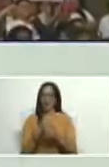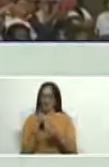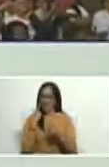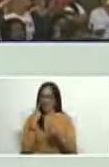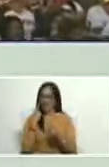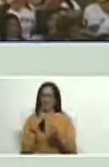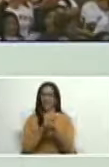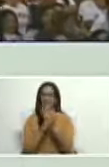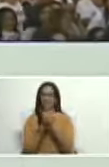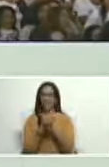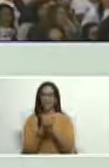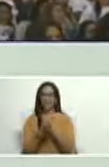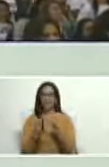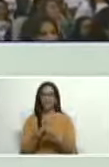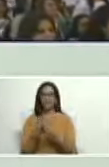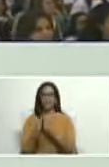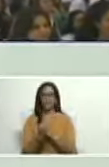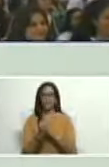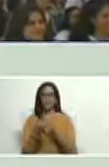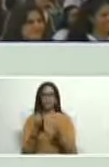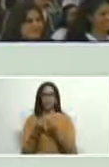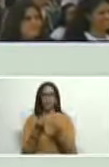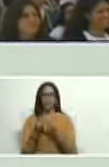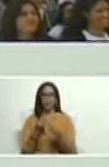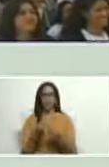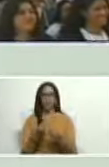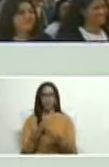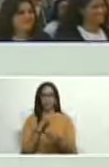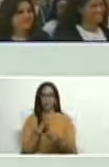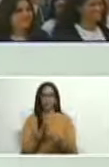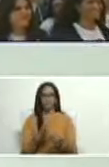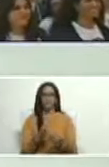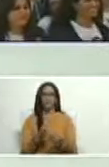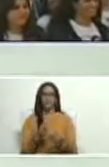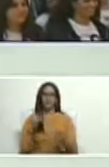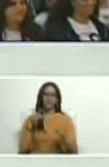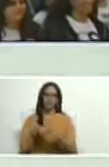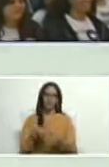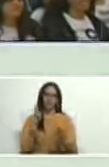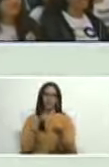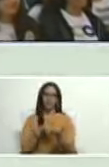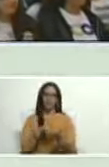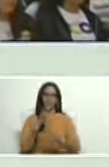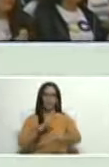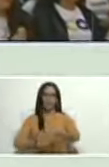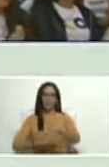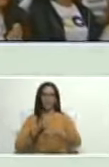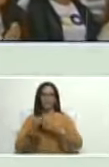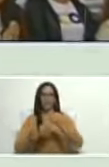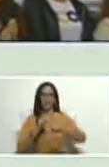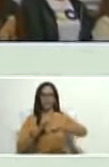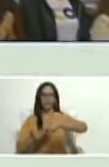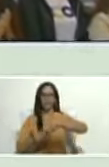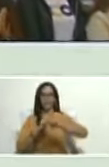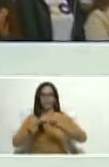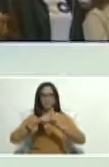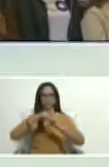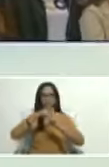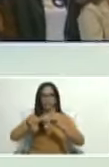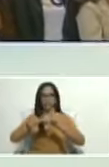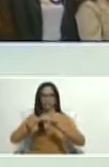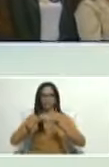Fíjense el cambio climático, cómo nos afecta. Cuando aterricé en Barcelona estaba haciendo 38 grados a la